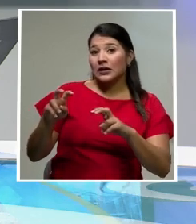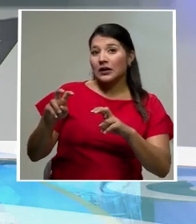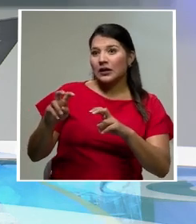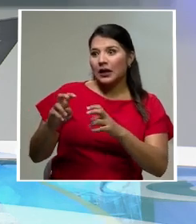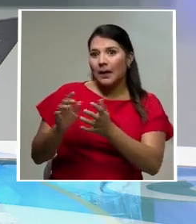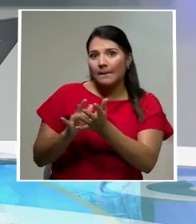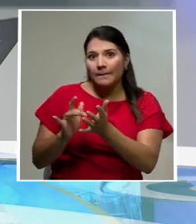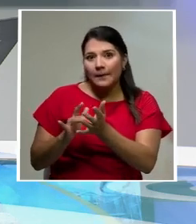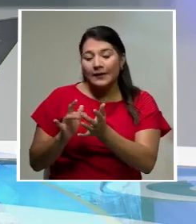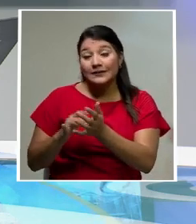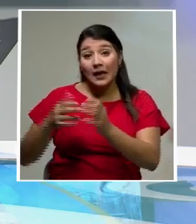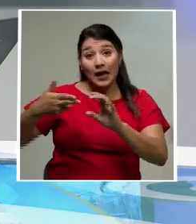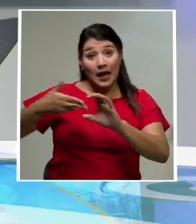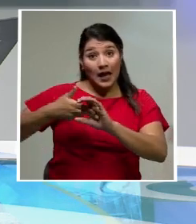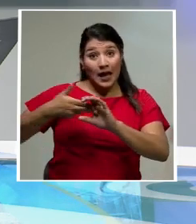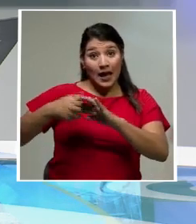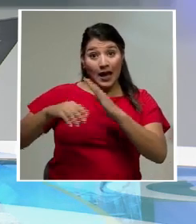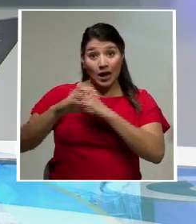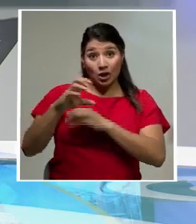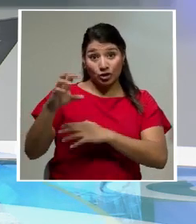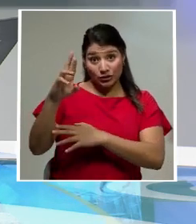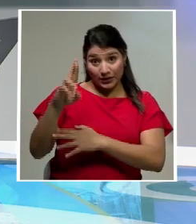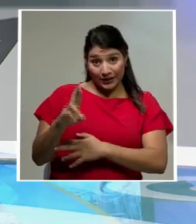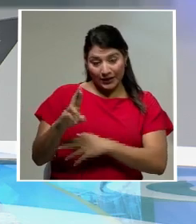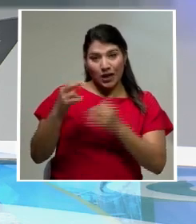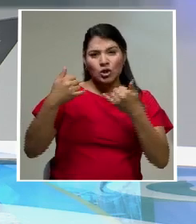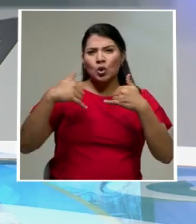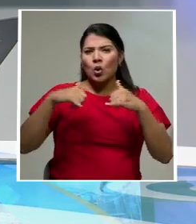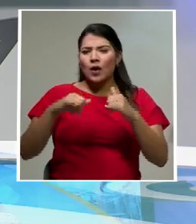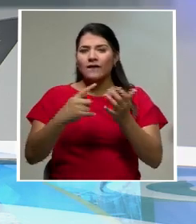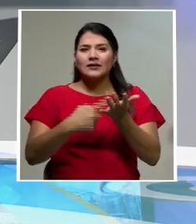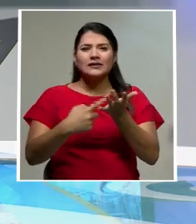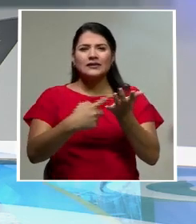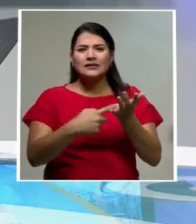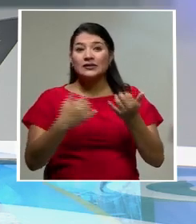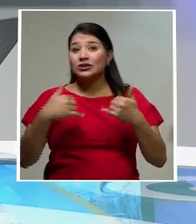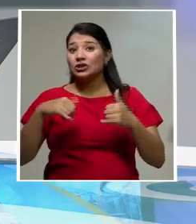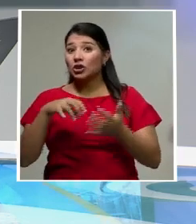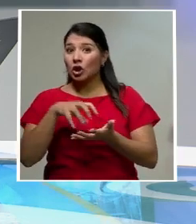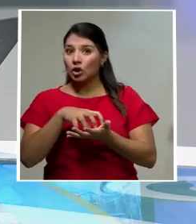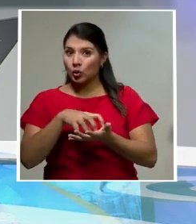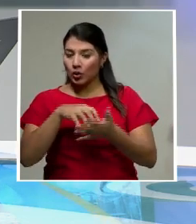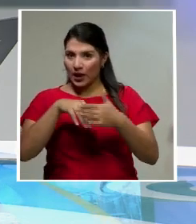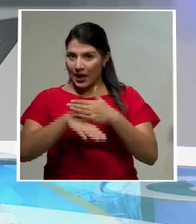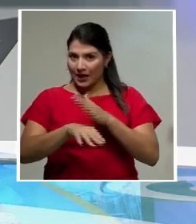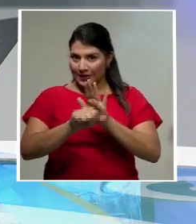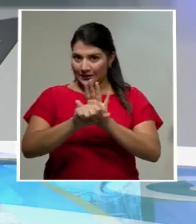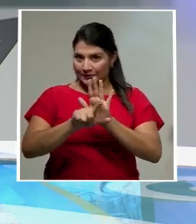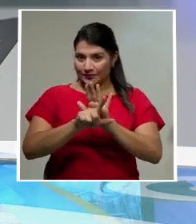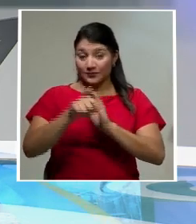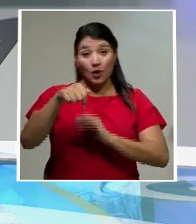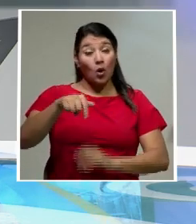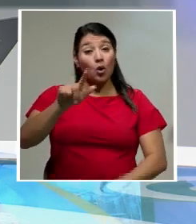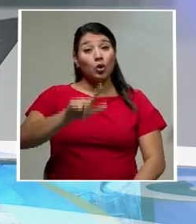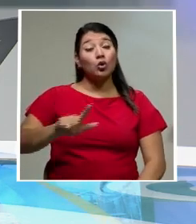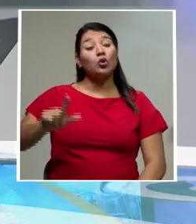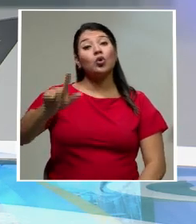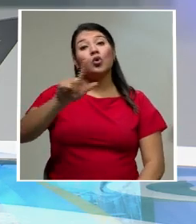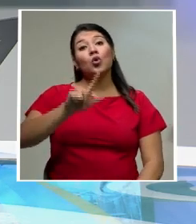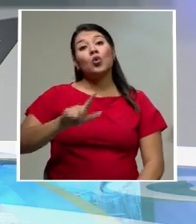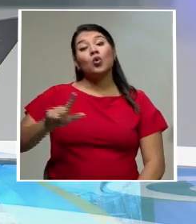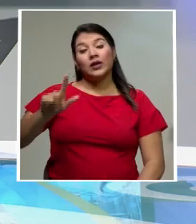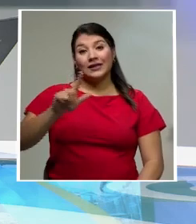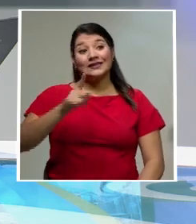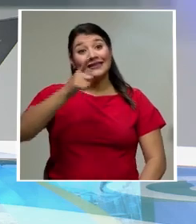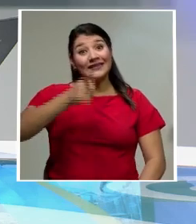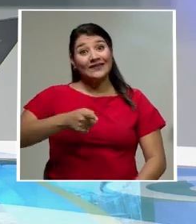Rica continúa generando discusión y dudas en el Congreso. Hoy lunes estaba previsto que este